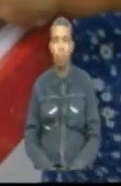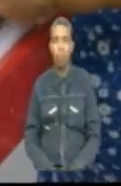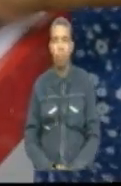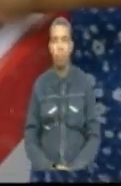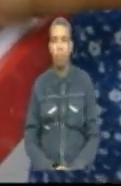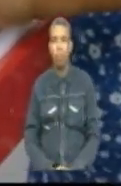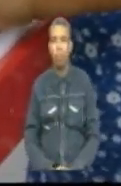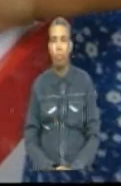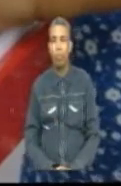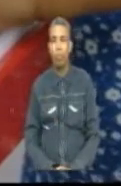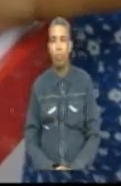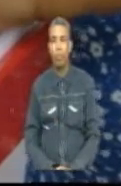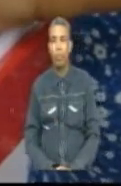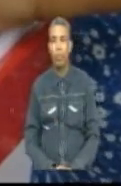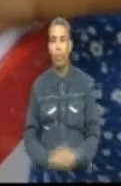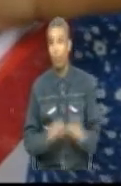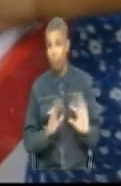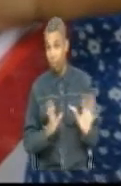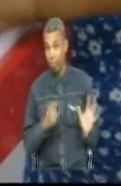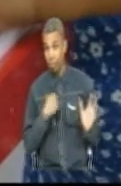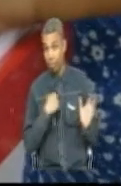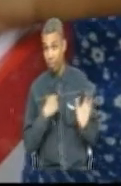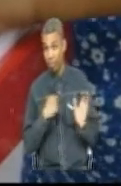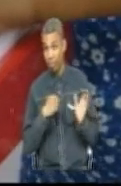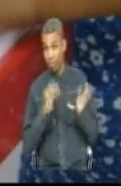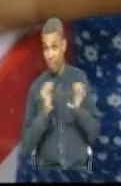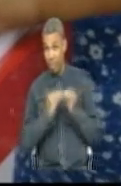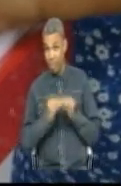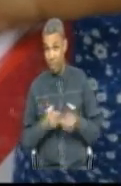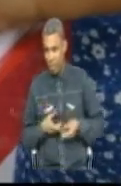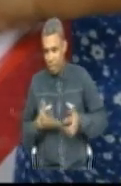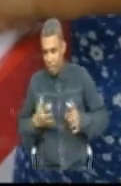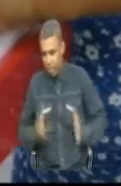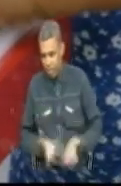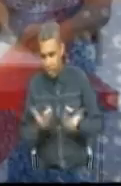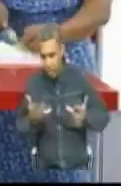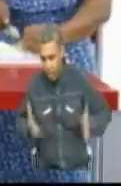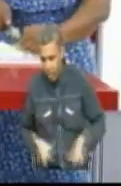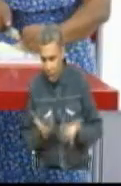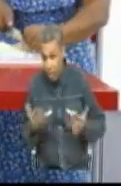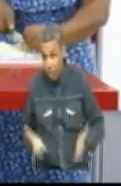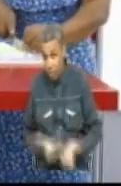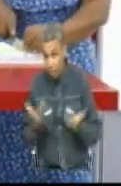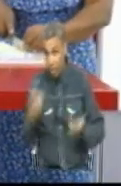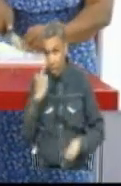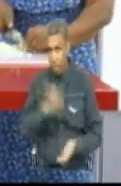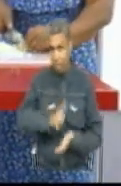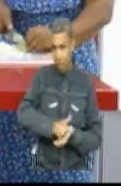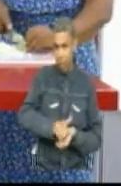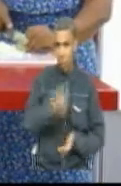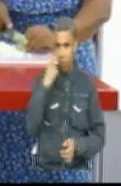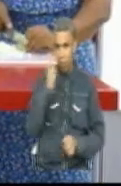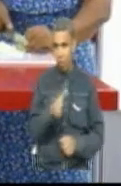yo también voy a ir haciendo una receta con la misma ensalada para hacer las dos presentaciones ok